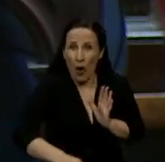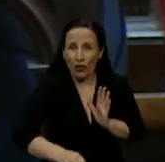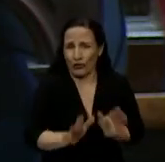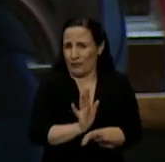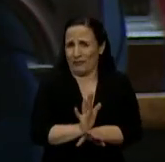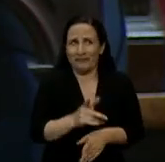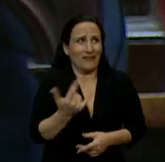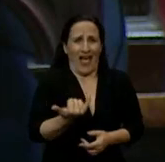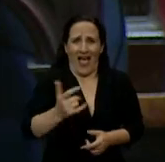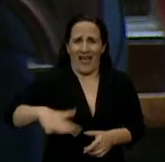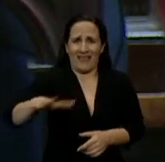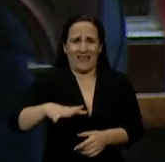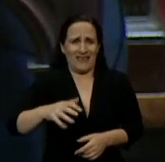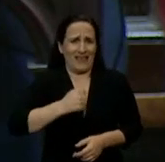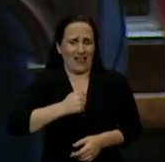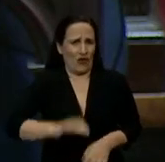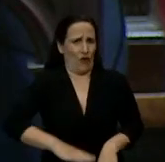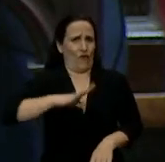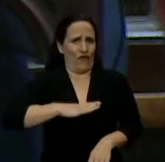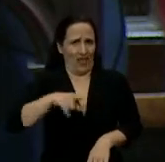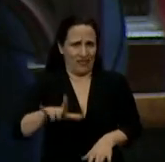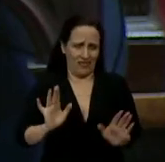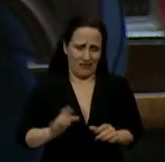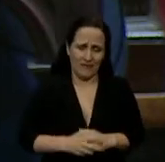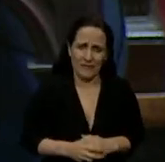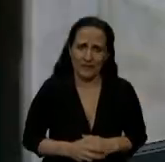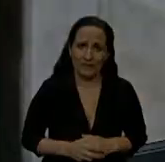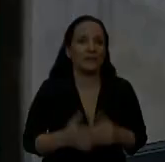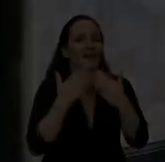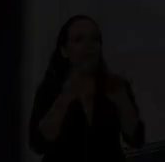ofensa para el culto religioso católico y cristiano en general. Gracias, diputada.